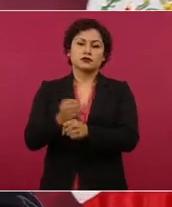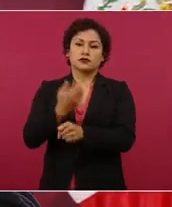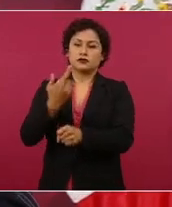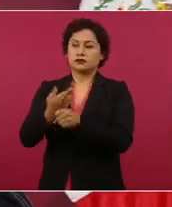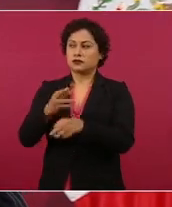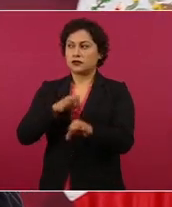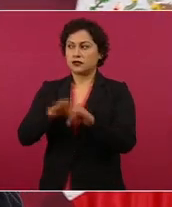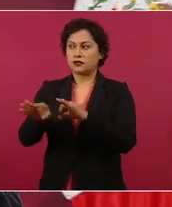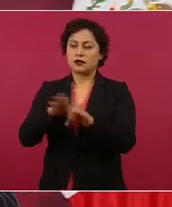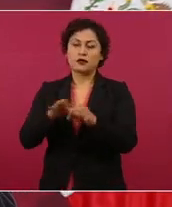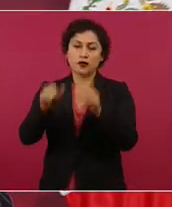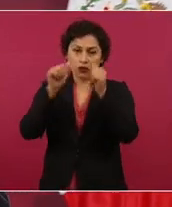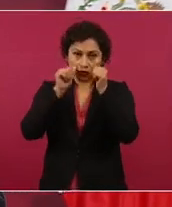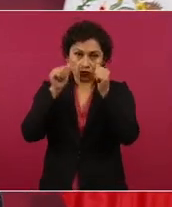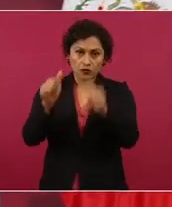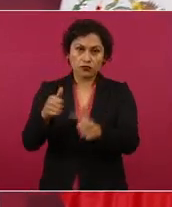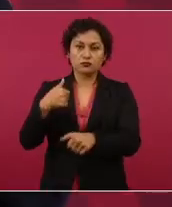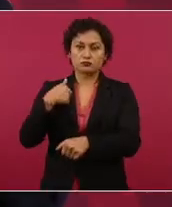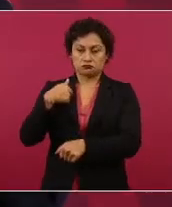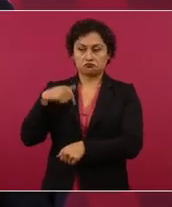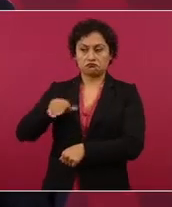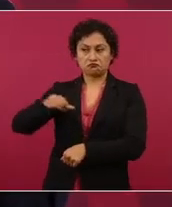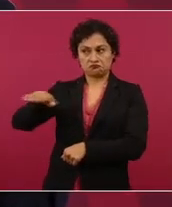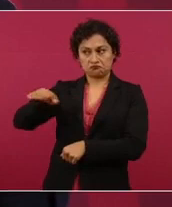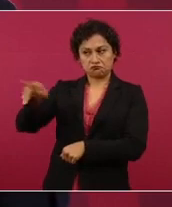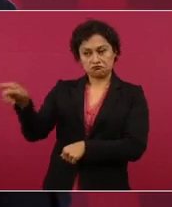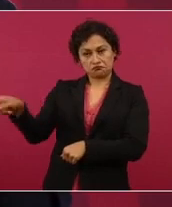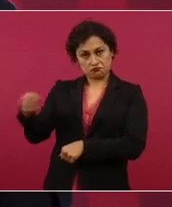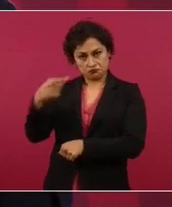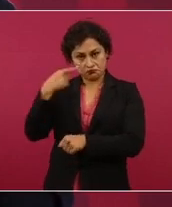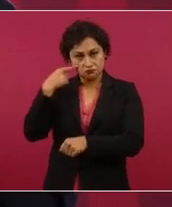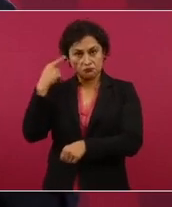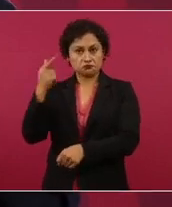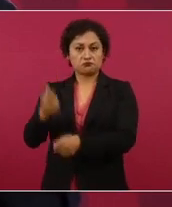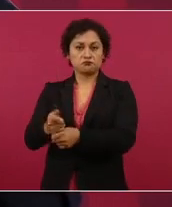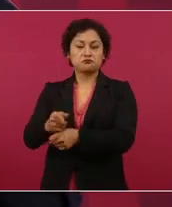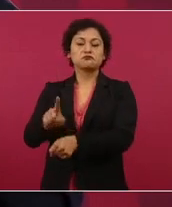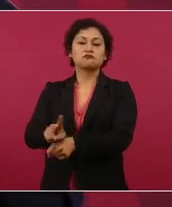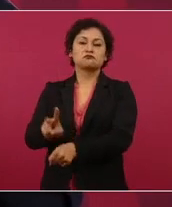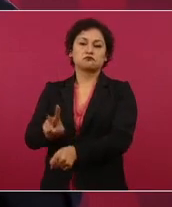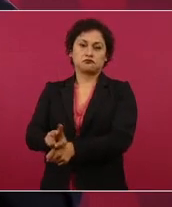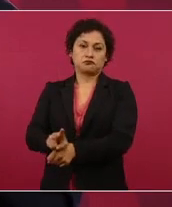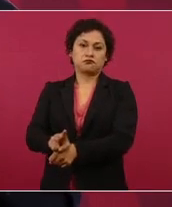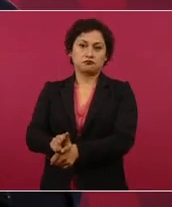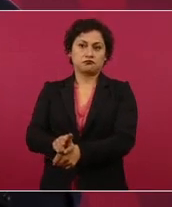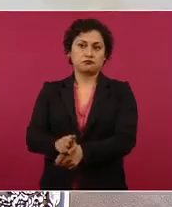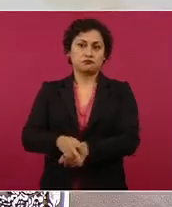le vamos a pedir, sí, gracias, que ella vea de qué se trata,